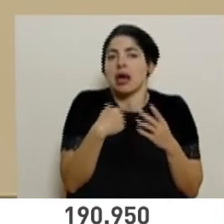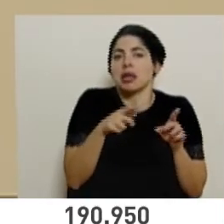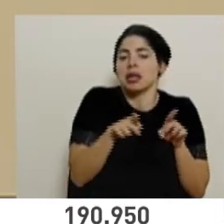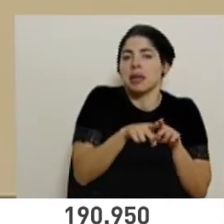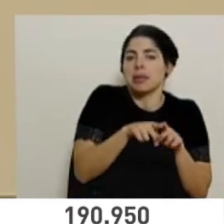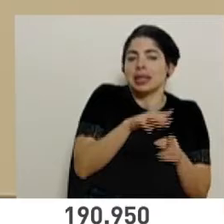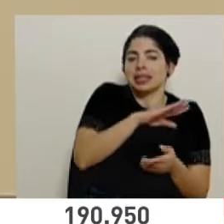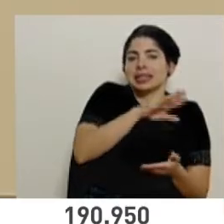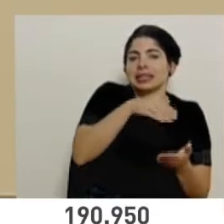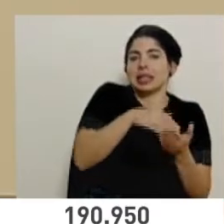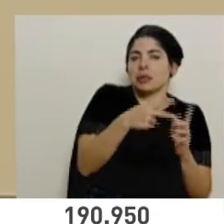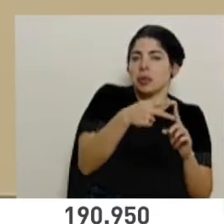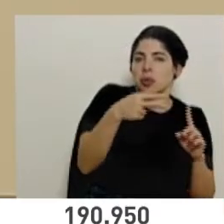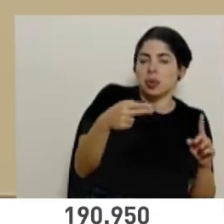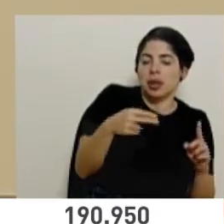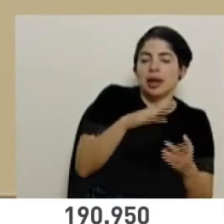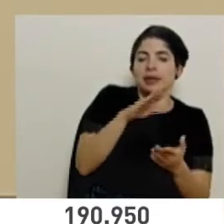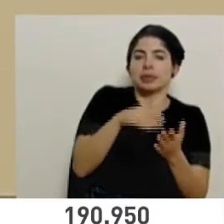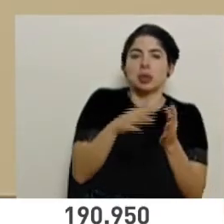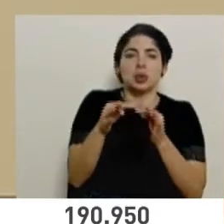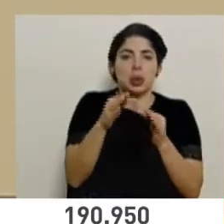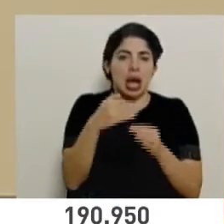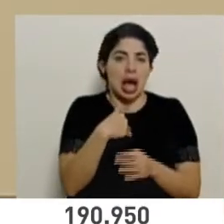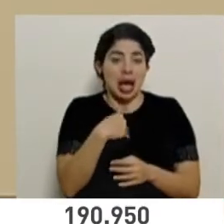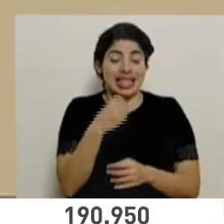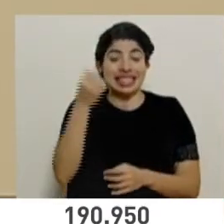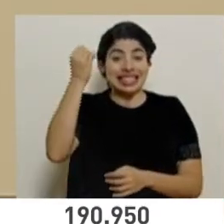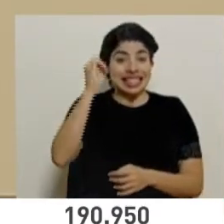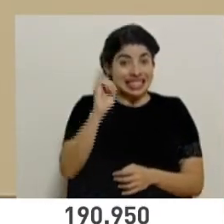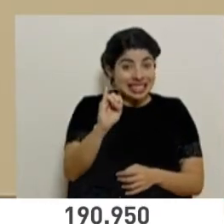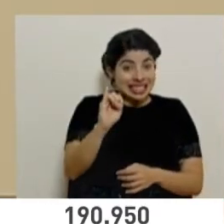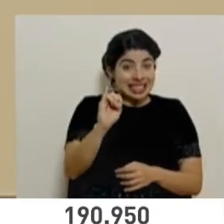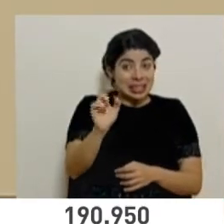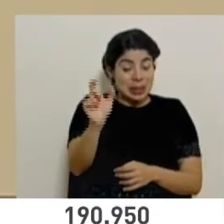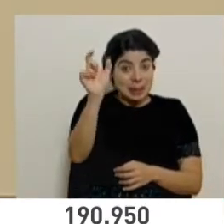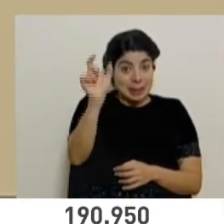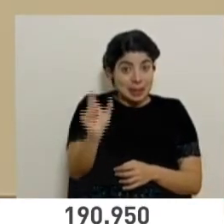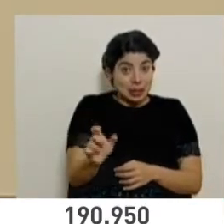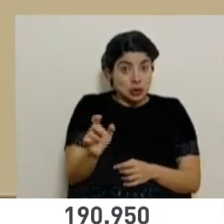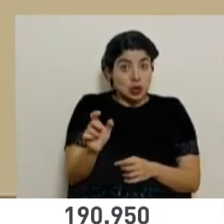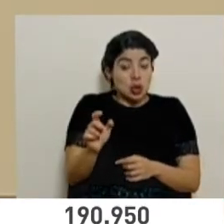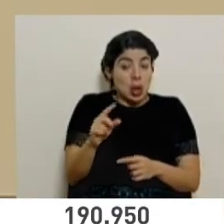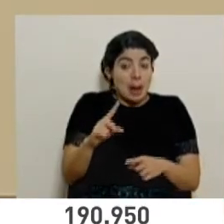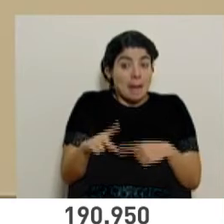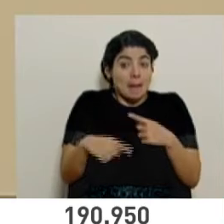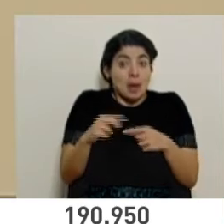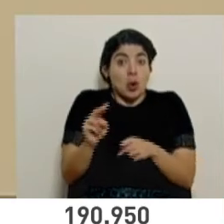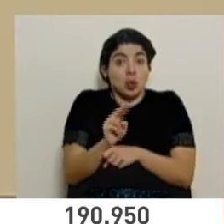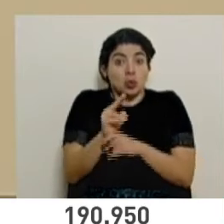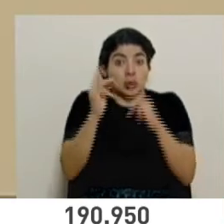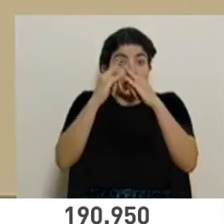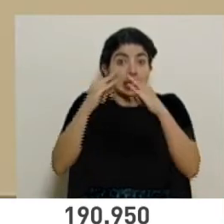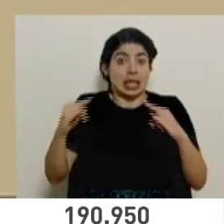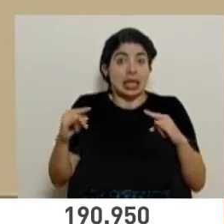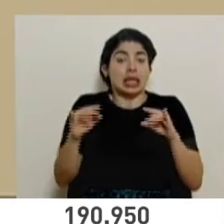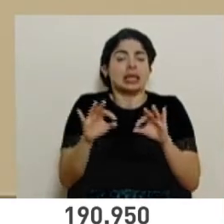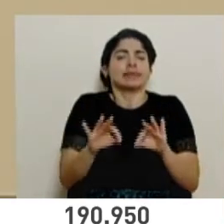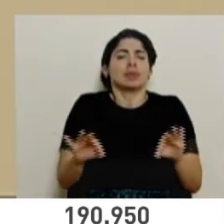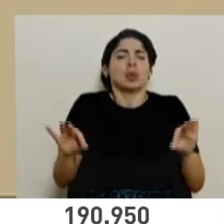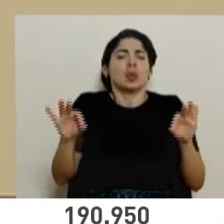centros hoteleros, los centros turísticos. Quienes van a utilizar este mecanismo, es muy importante